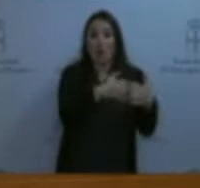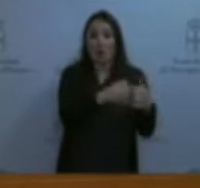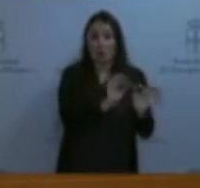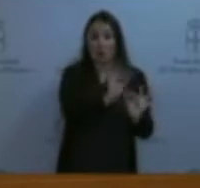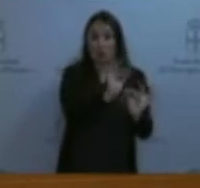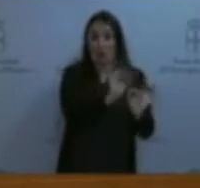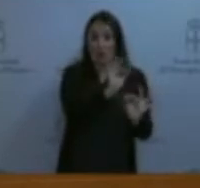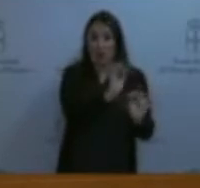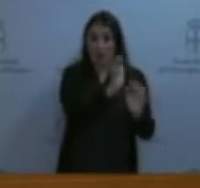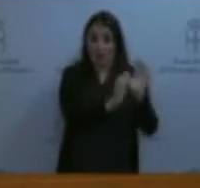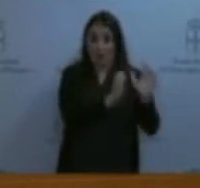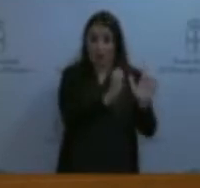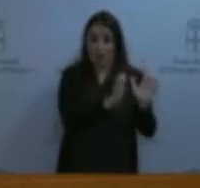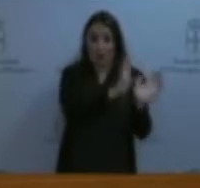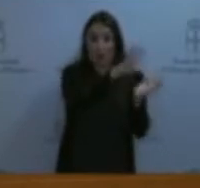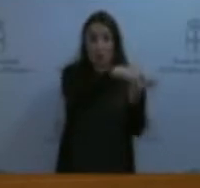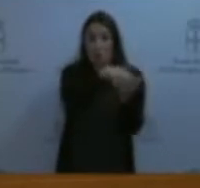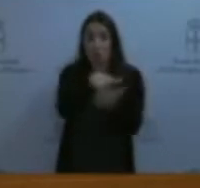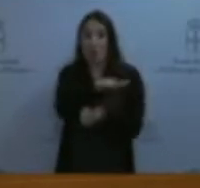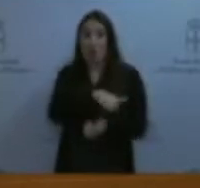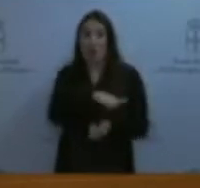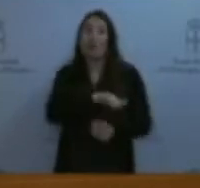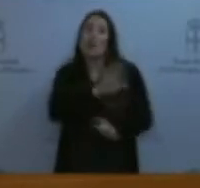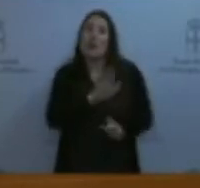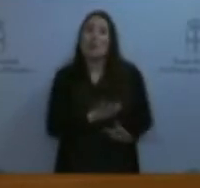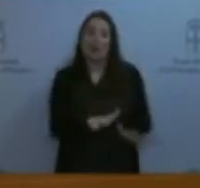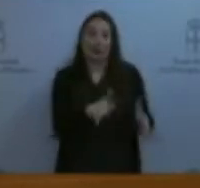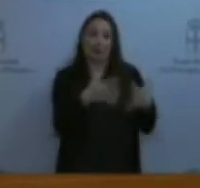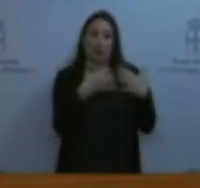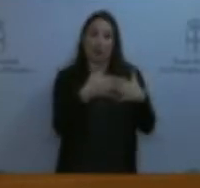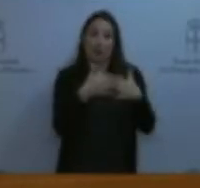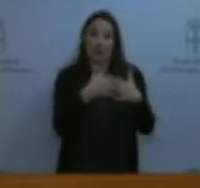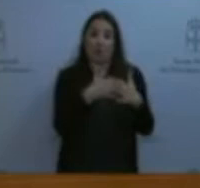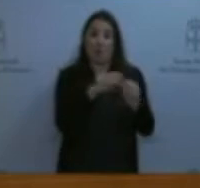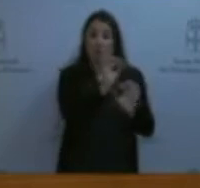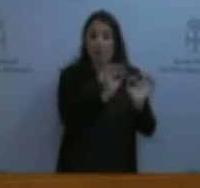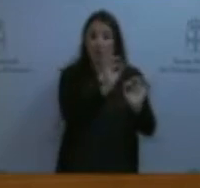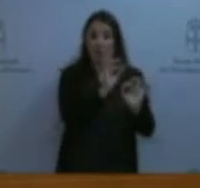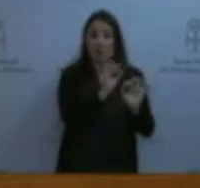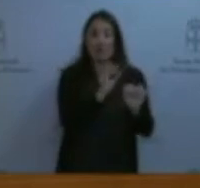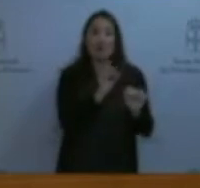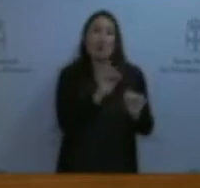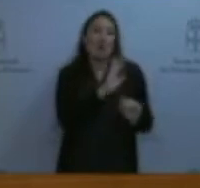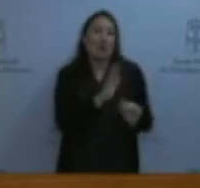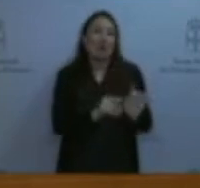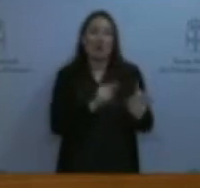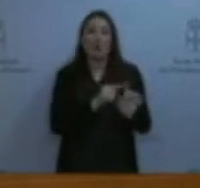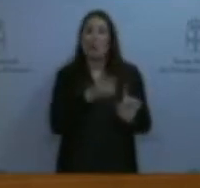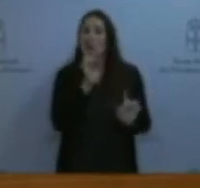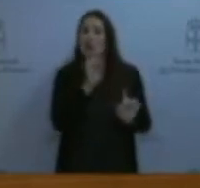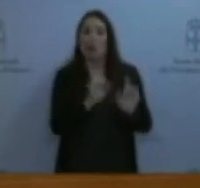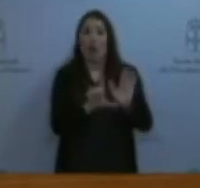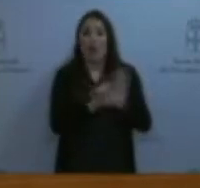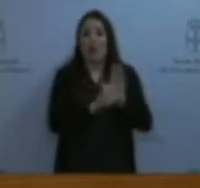donde parece que tenemos unos medidores por imperativo legal para cumplir simplemente con la legislación en materia